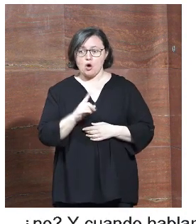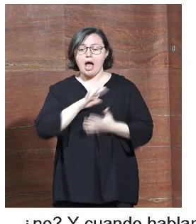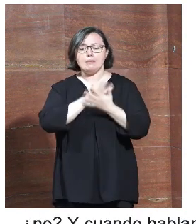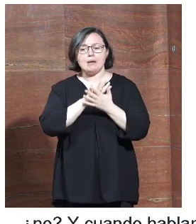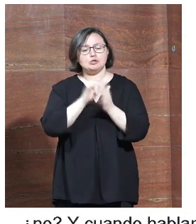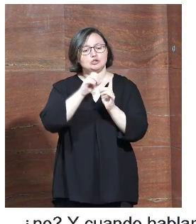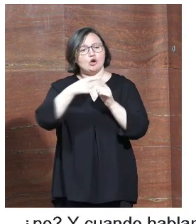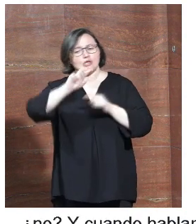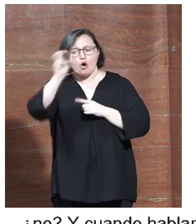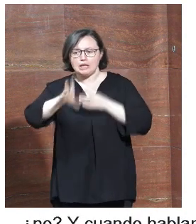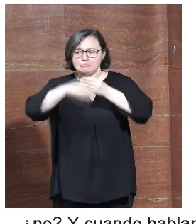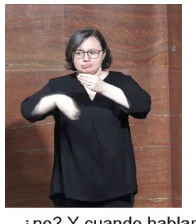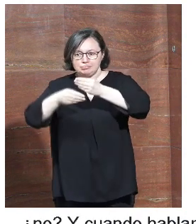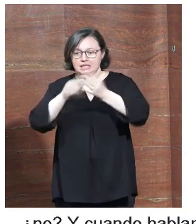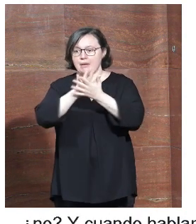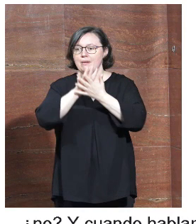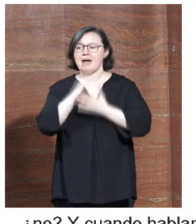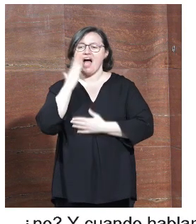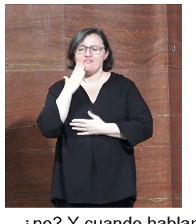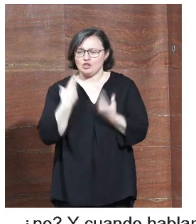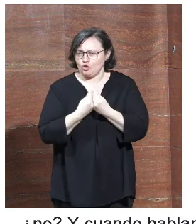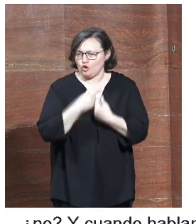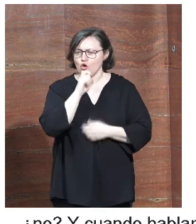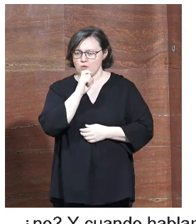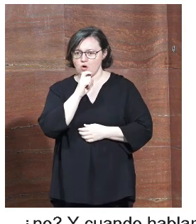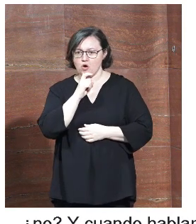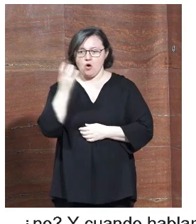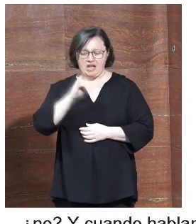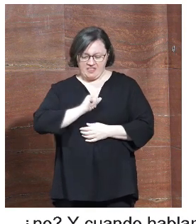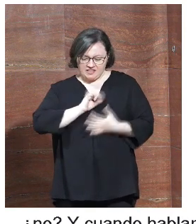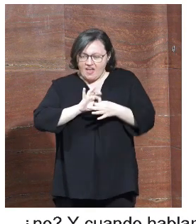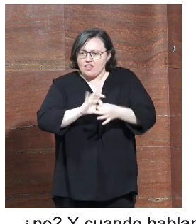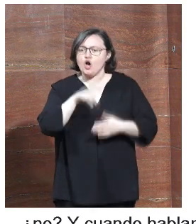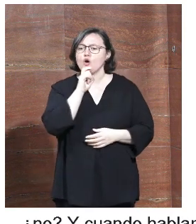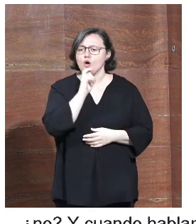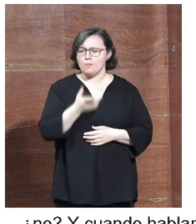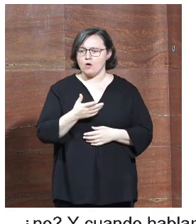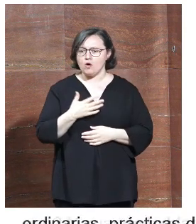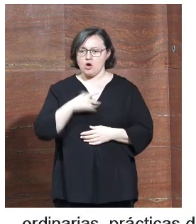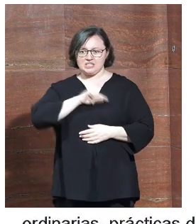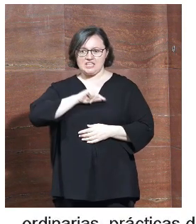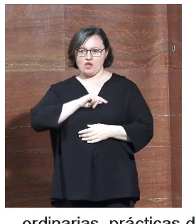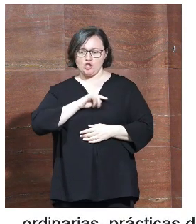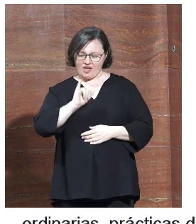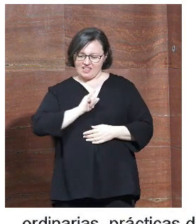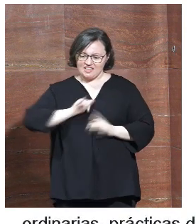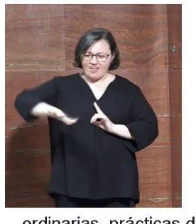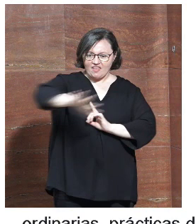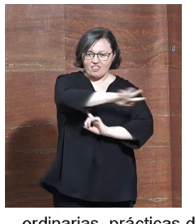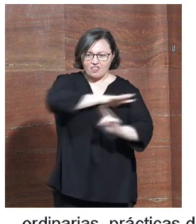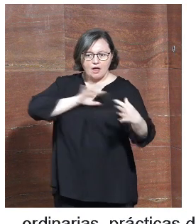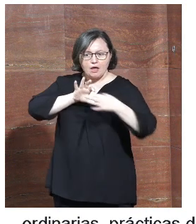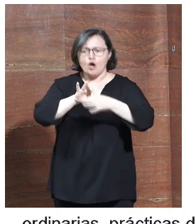hablando de otras cosas como nuestros afectos, nuestras identidades, el sentido de pertenencia a ese lugar,